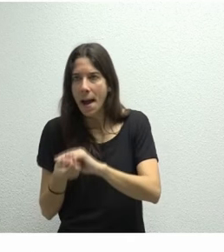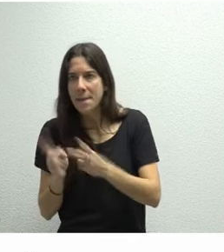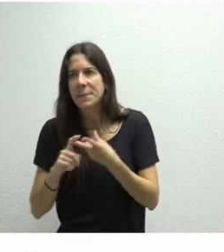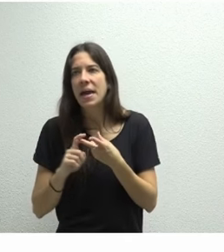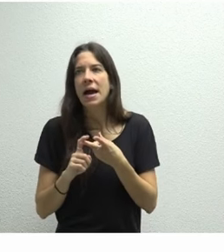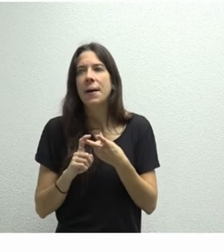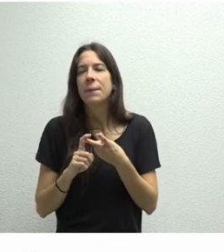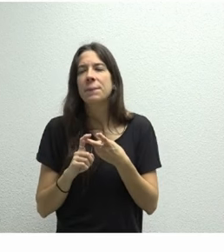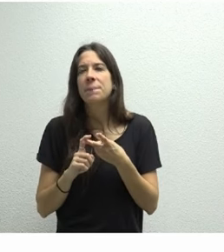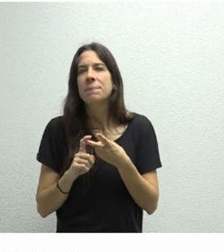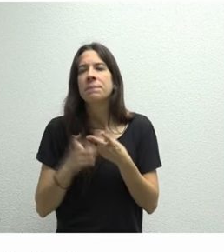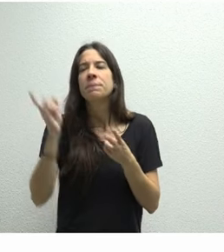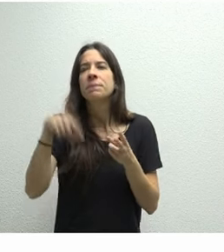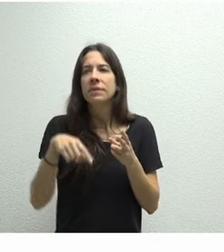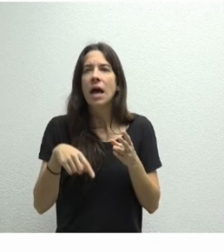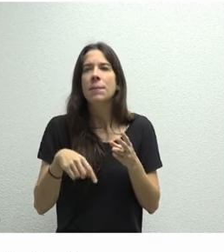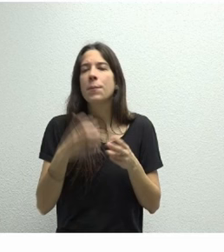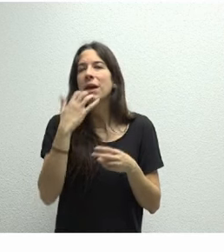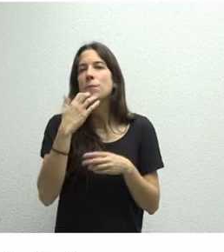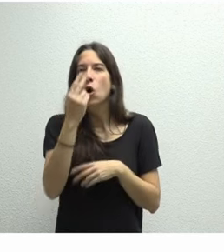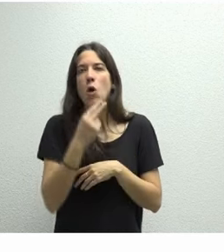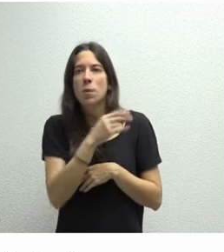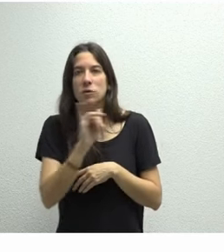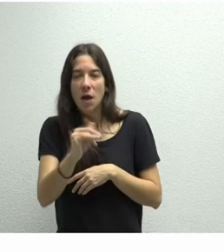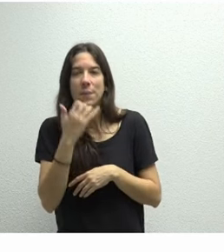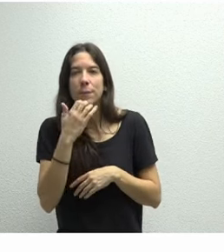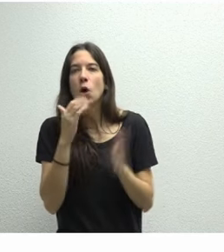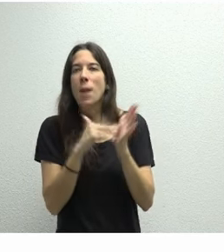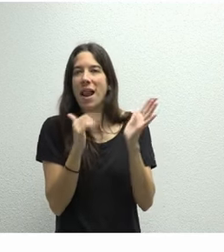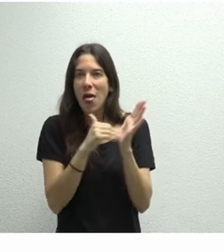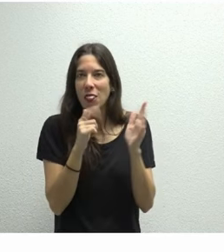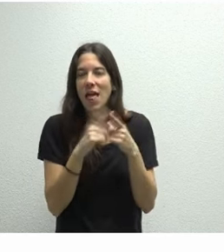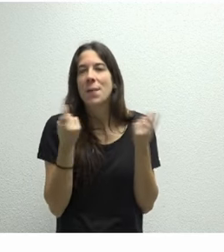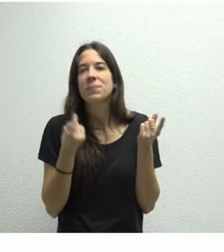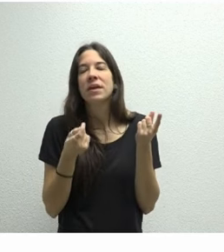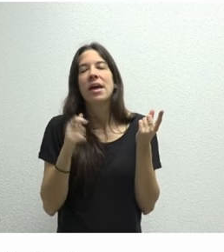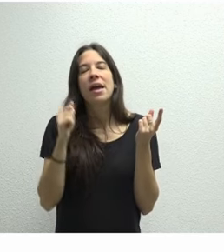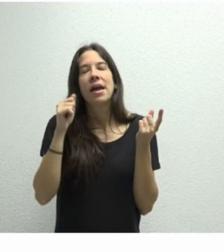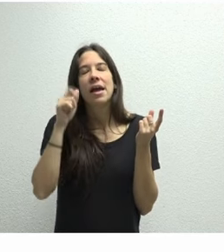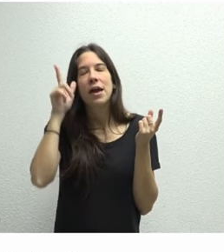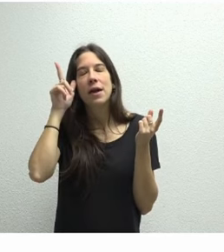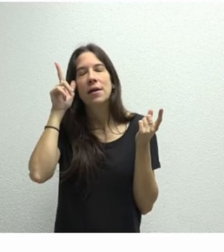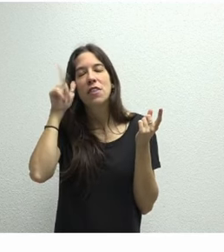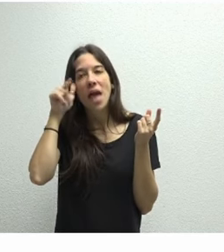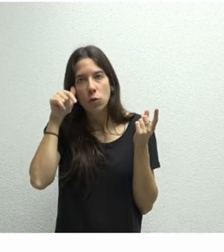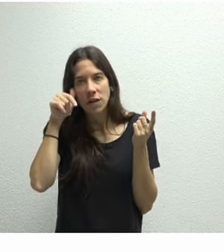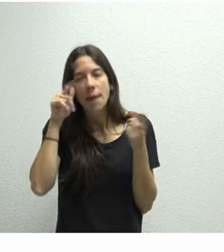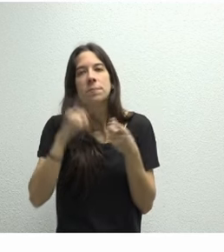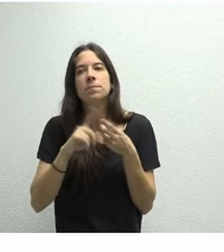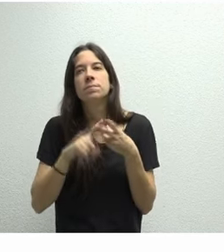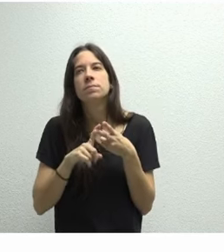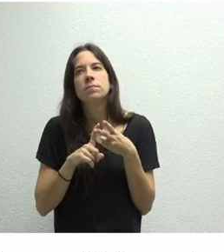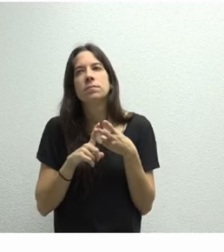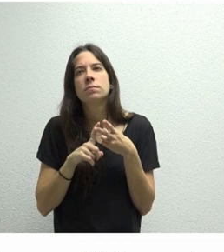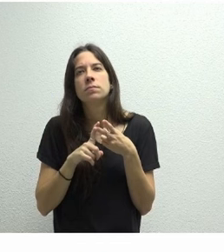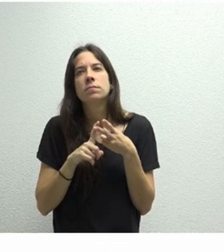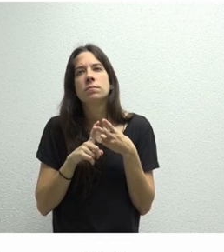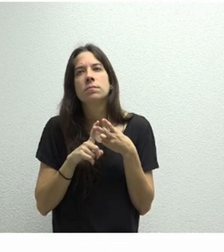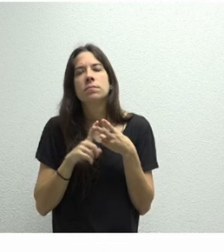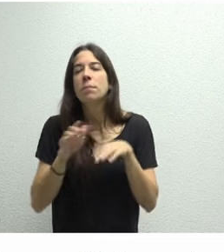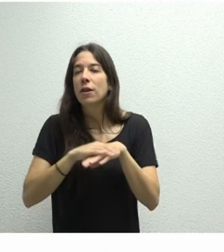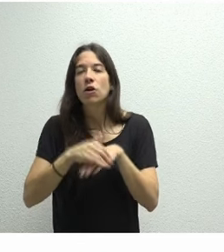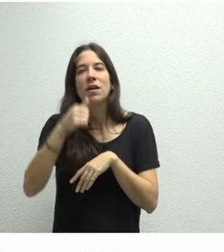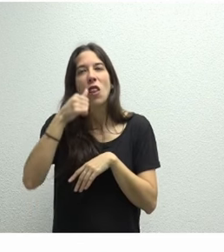ya no pues comunidad valenciana pues ceuta ciudad Autónoma de ceuta que no es una comunidad pero está dentro del pilotaje de plena